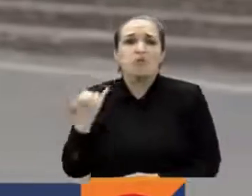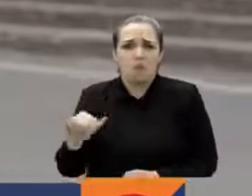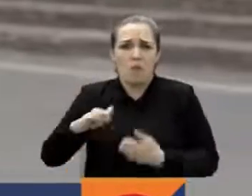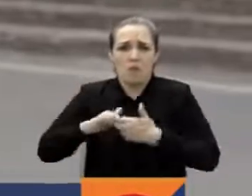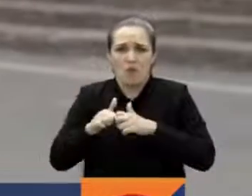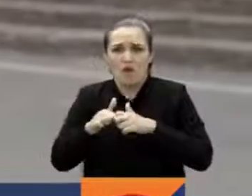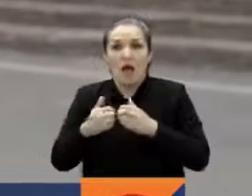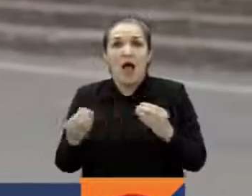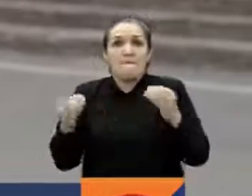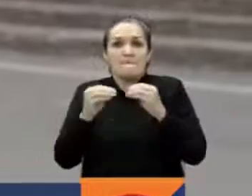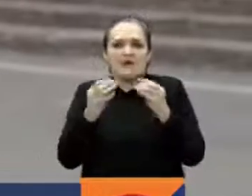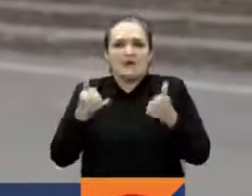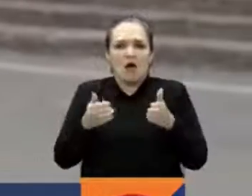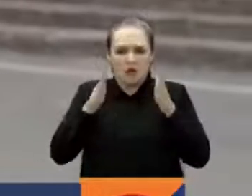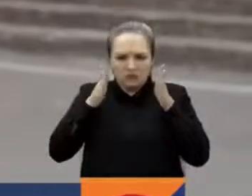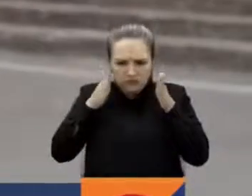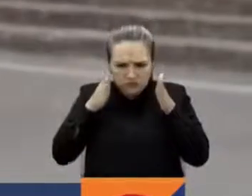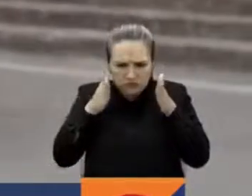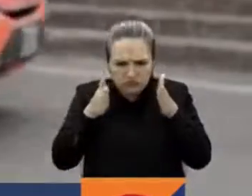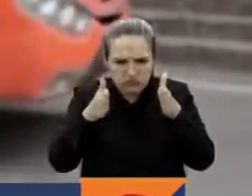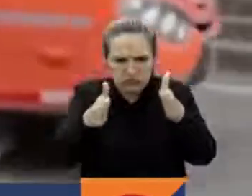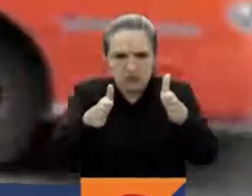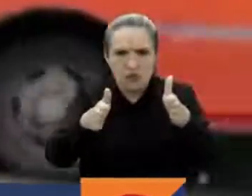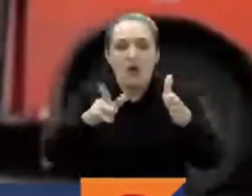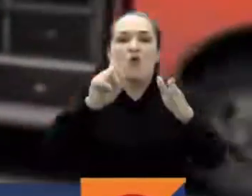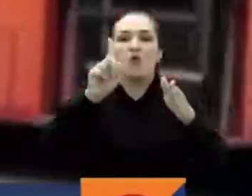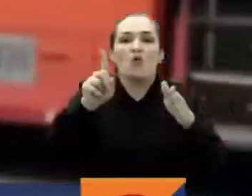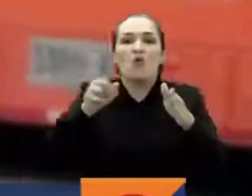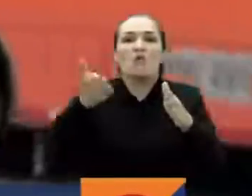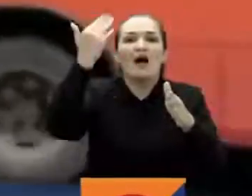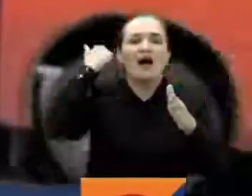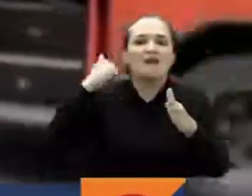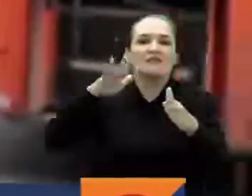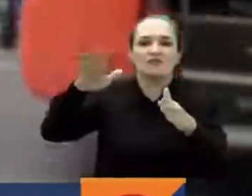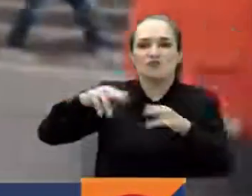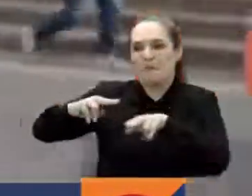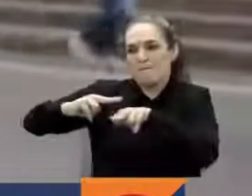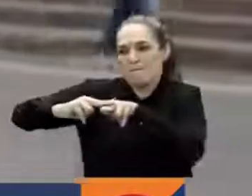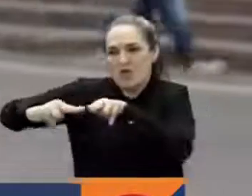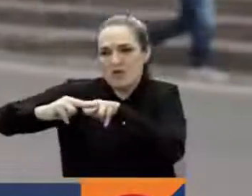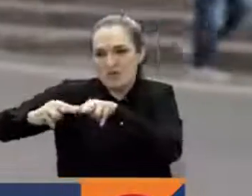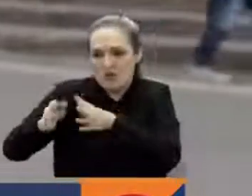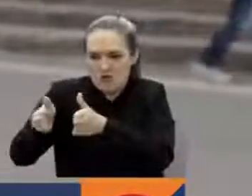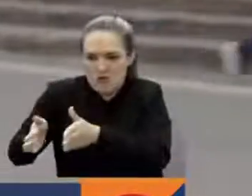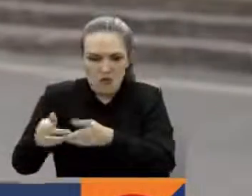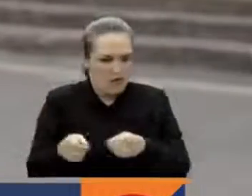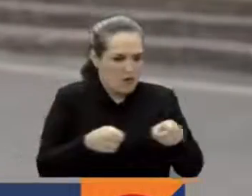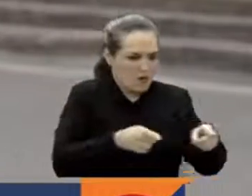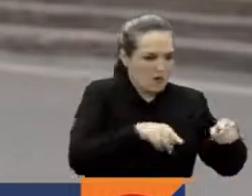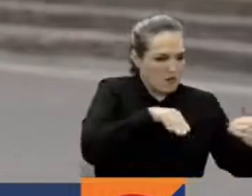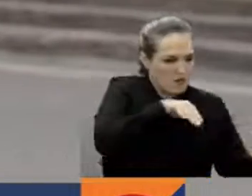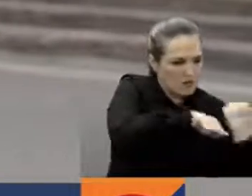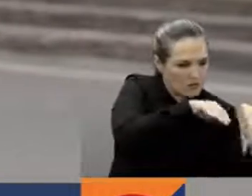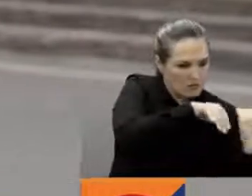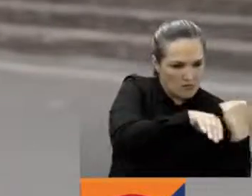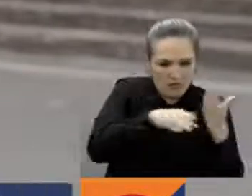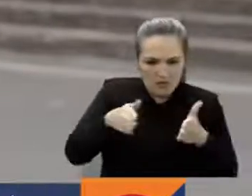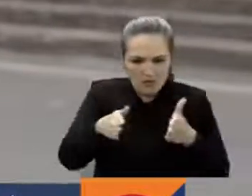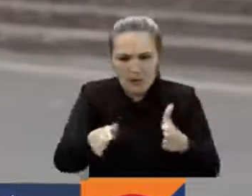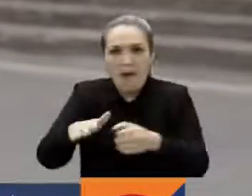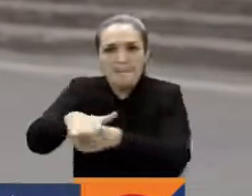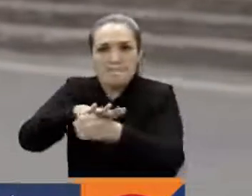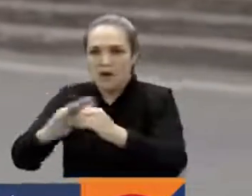ahora tenemos un río recto con la construcción de ciudad, metro de Medellín, vías, y la ciudad como tal, nuevos barrios,